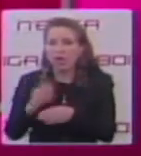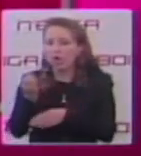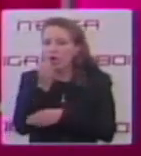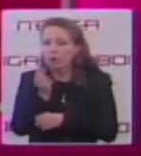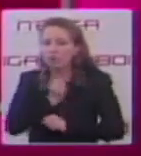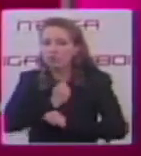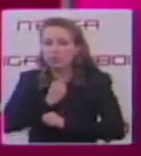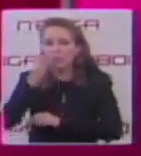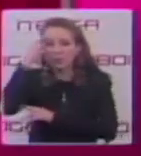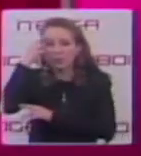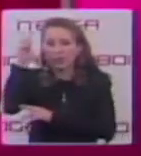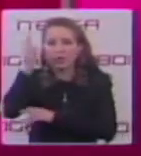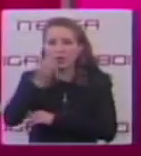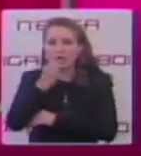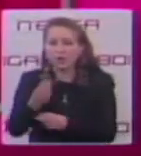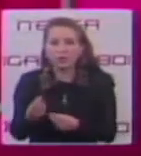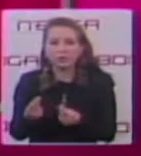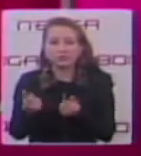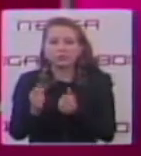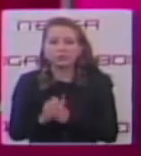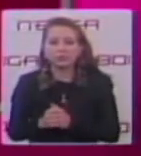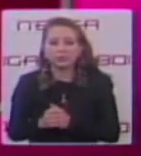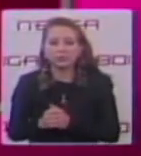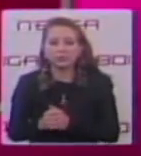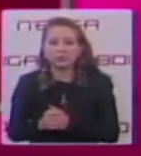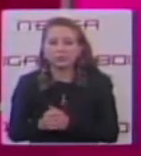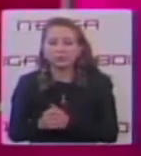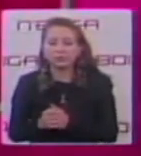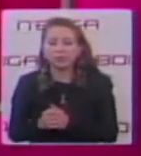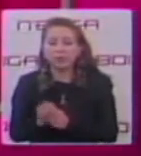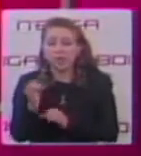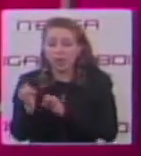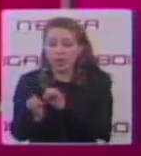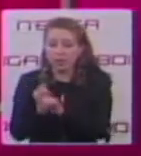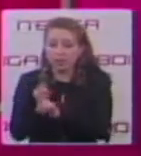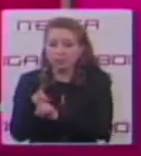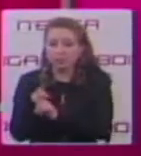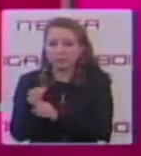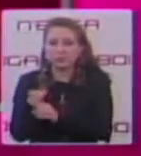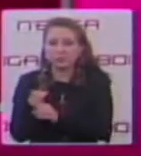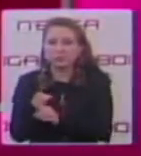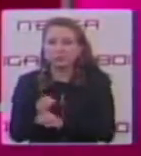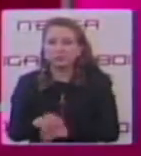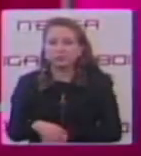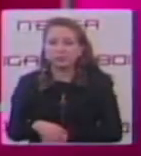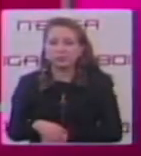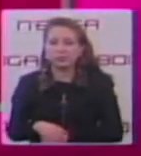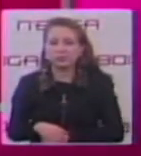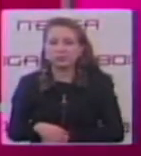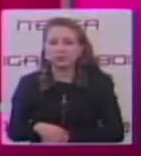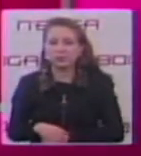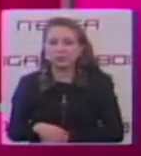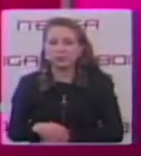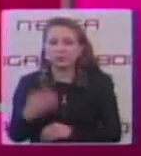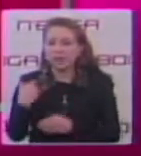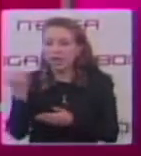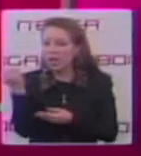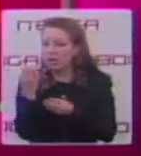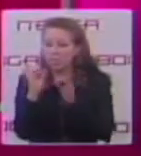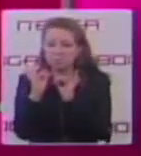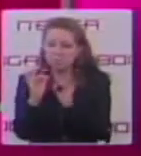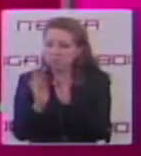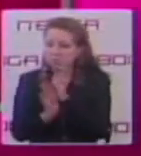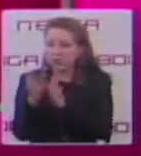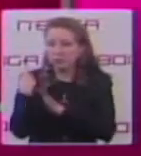gastronomía mexicana, de comida rápida, con estándares de calidad internacionales, con una imagen súper desarrollada,